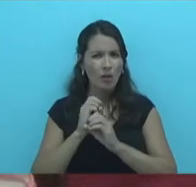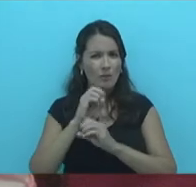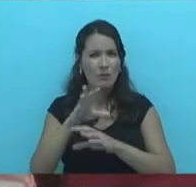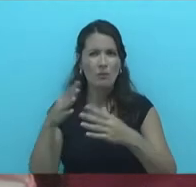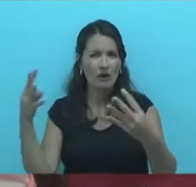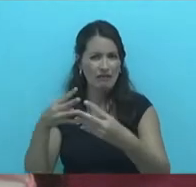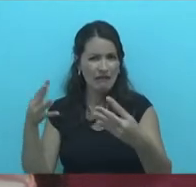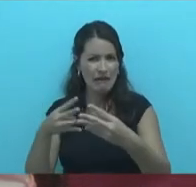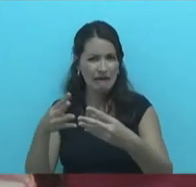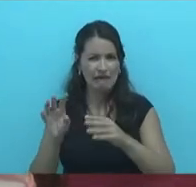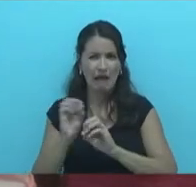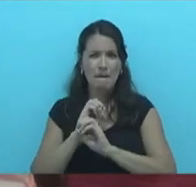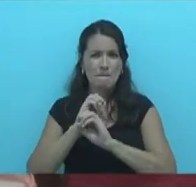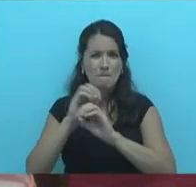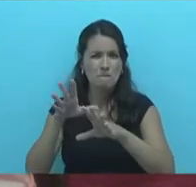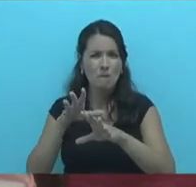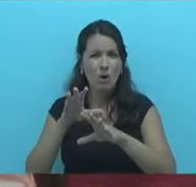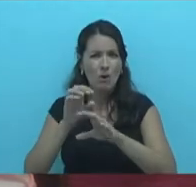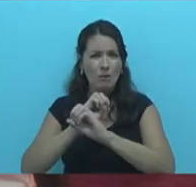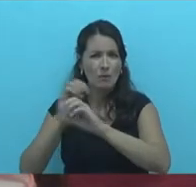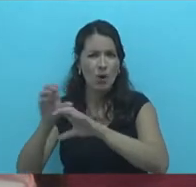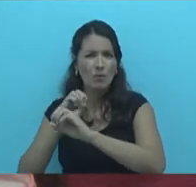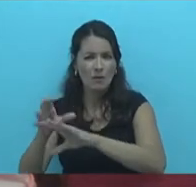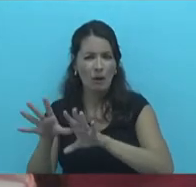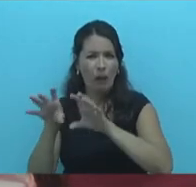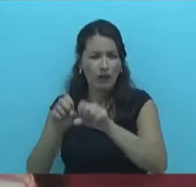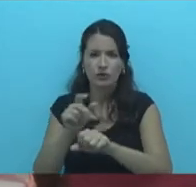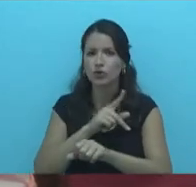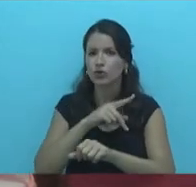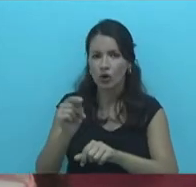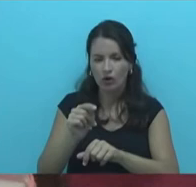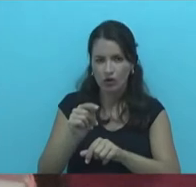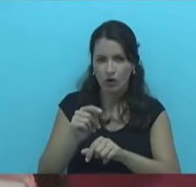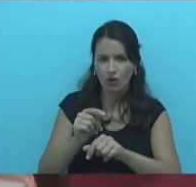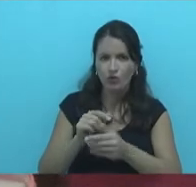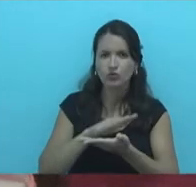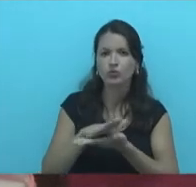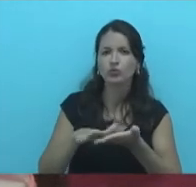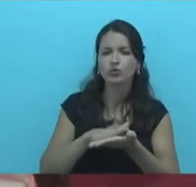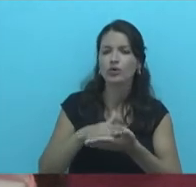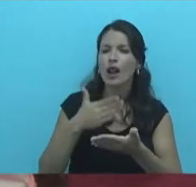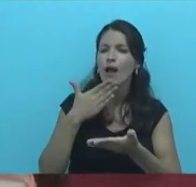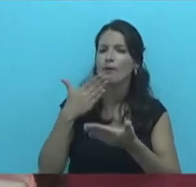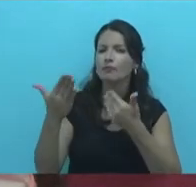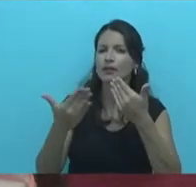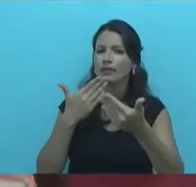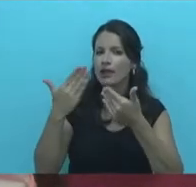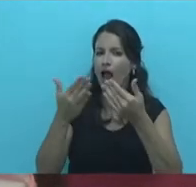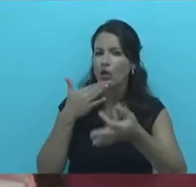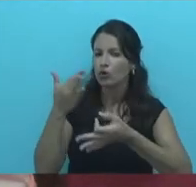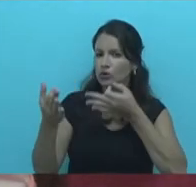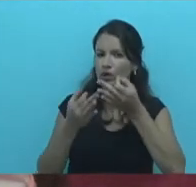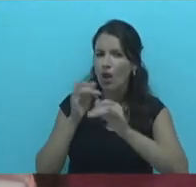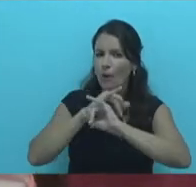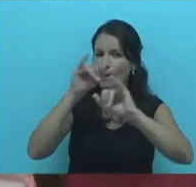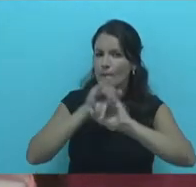la fuerza. Y esto se transformó en una doctrina internacional Y por eso Luis